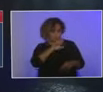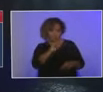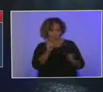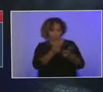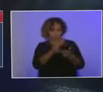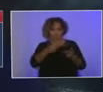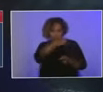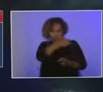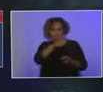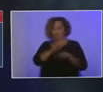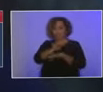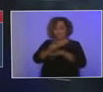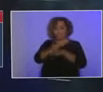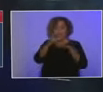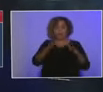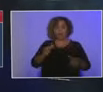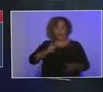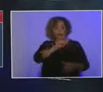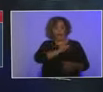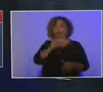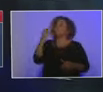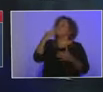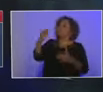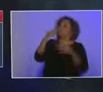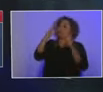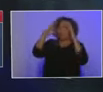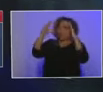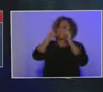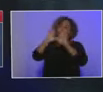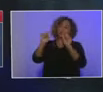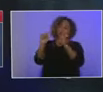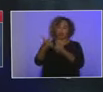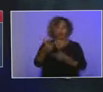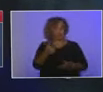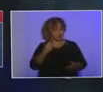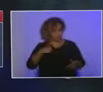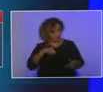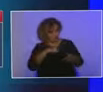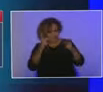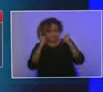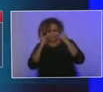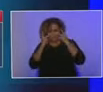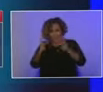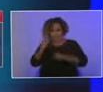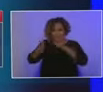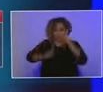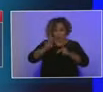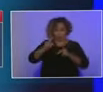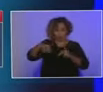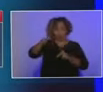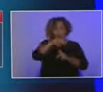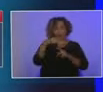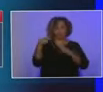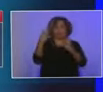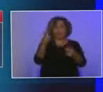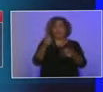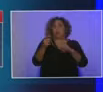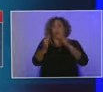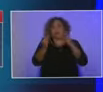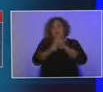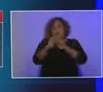compañero alcalde de Villalba. ¿Cómo está, alcalde? Saludos para todos, bendiciones, un honor siempre estar aquí con ustedes. Esto que estamos viendo de la gente, obviamente, pues lleva tanto tiempo encerrada y